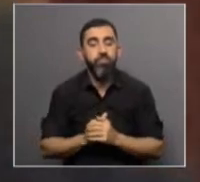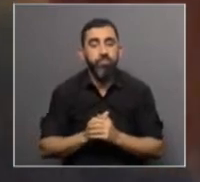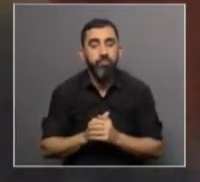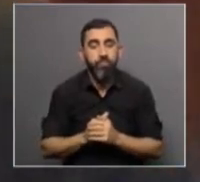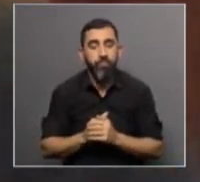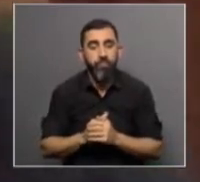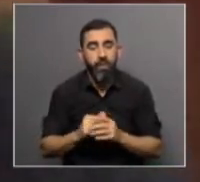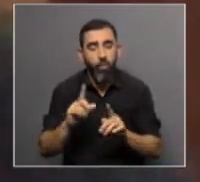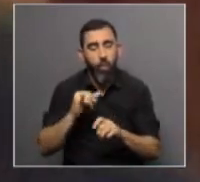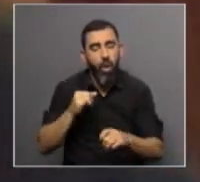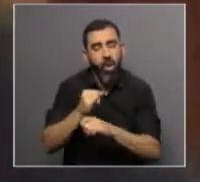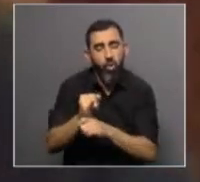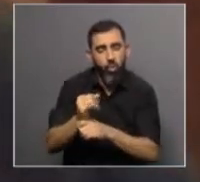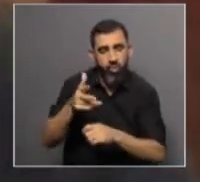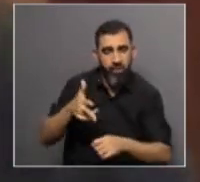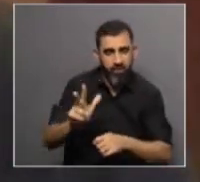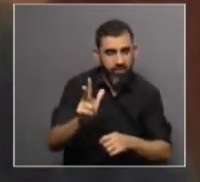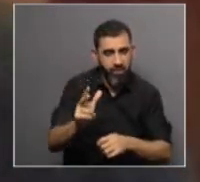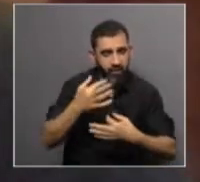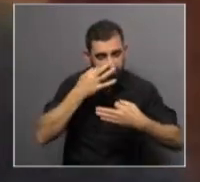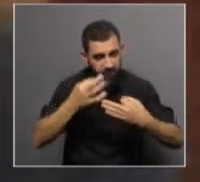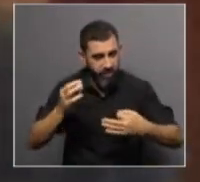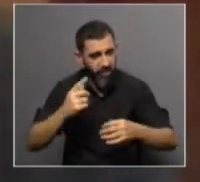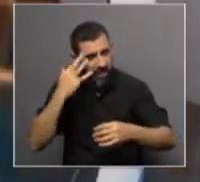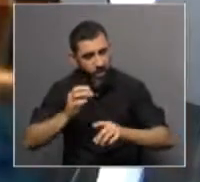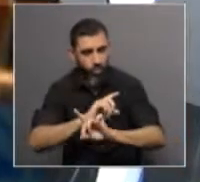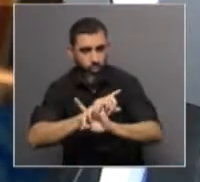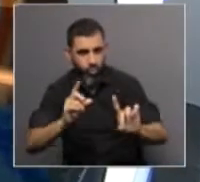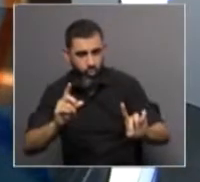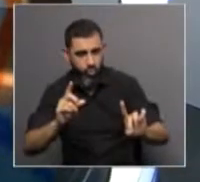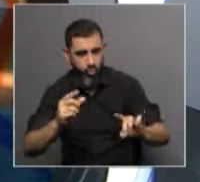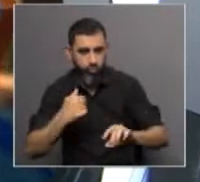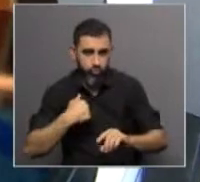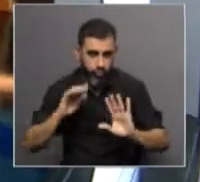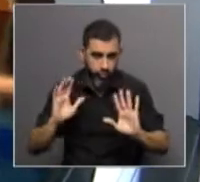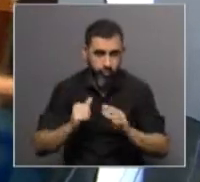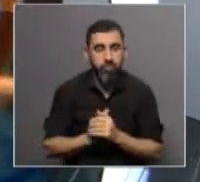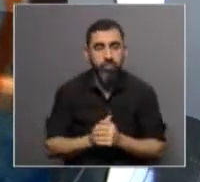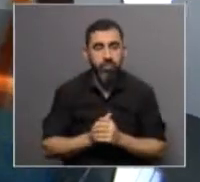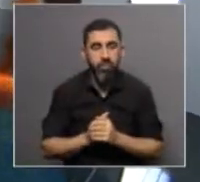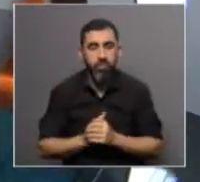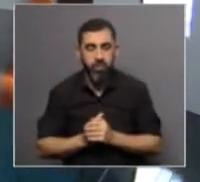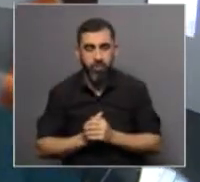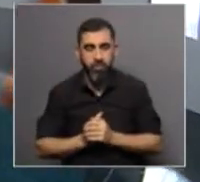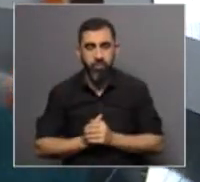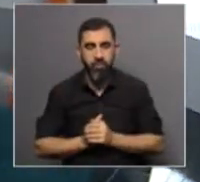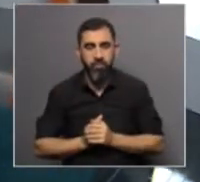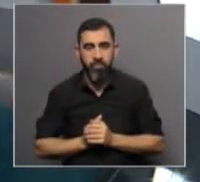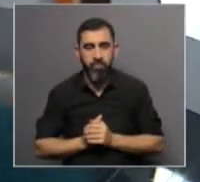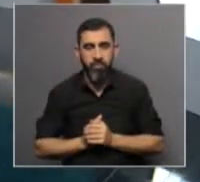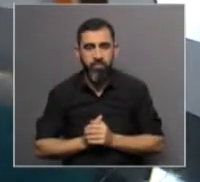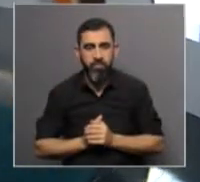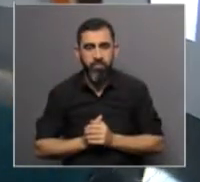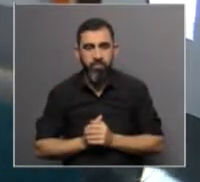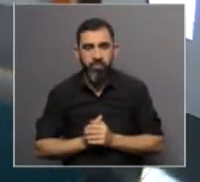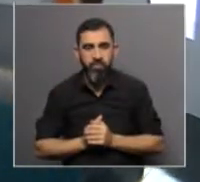extremadamente exiguas para poder justificar la difusión de los humanos en todo el continente.